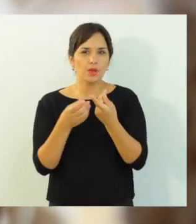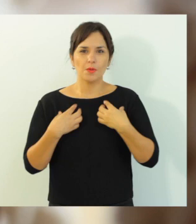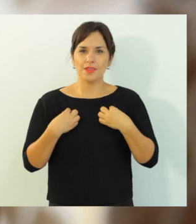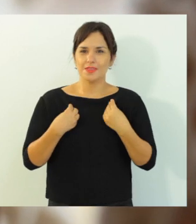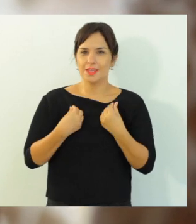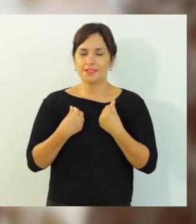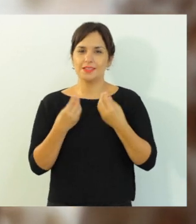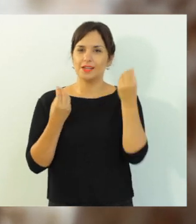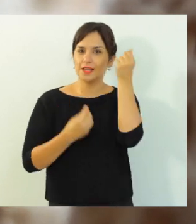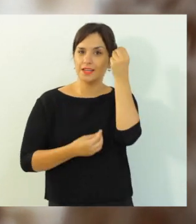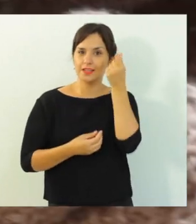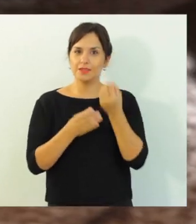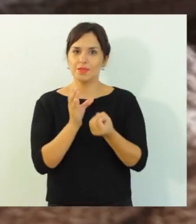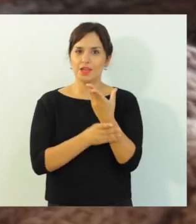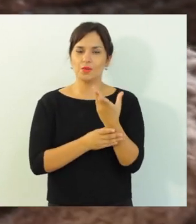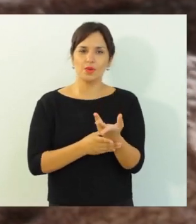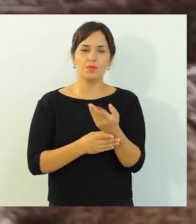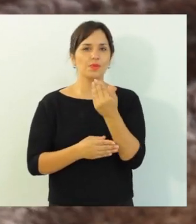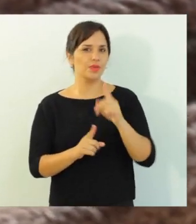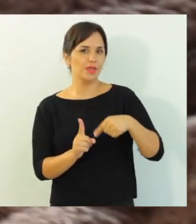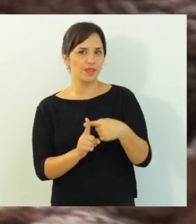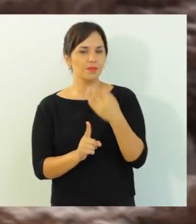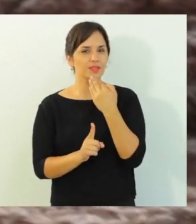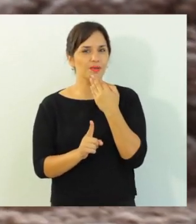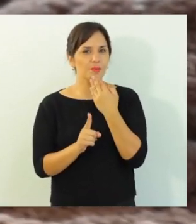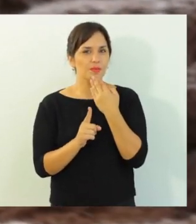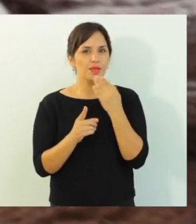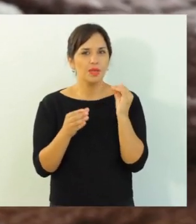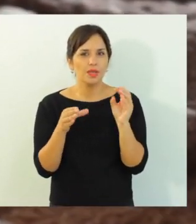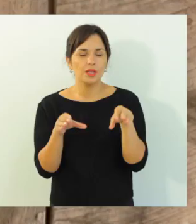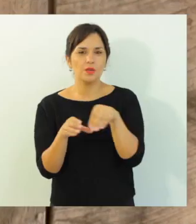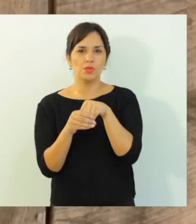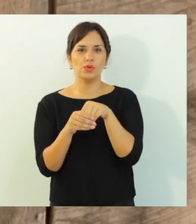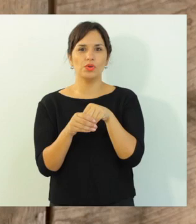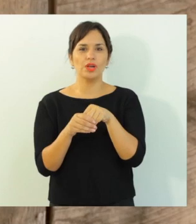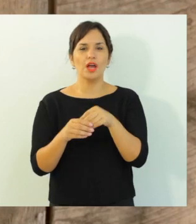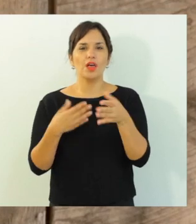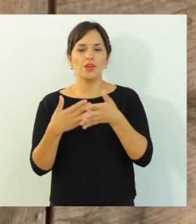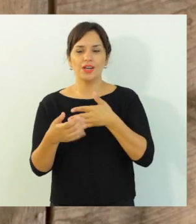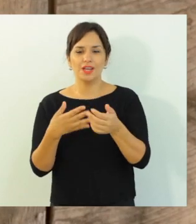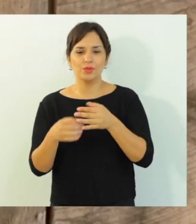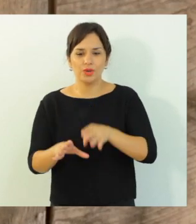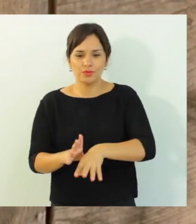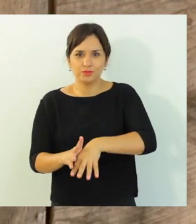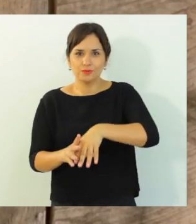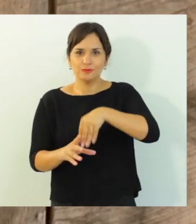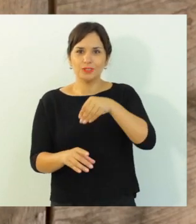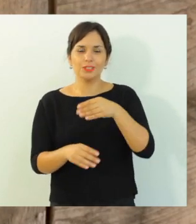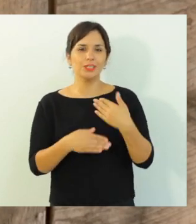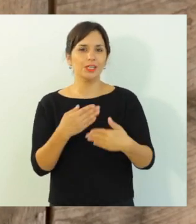el textil, el diseño, la creatividad y que además esté involucrado la parte sustentable y